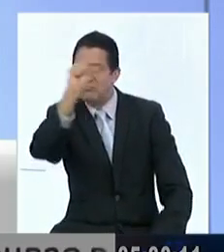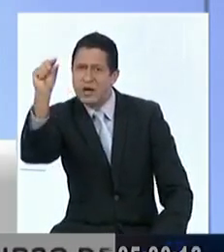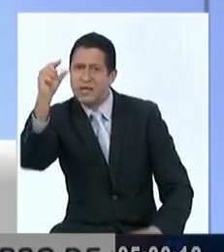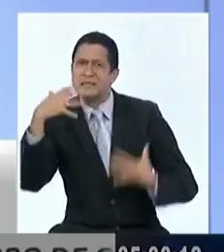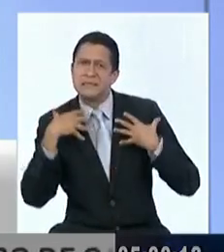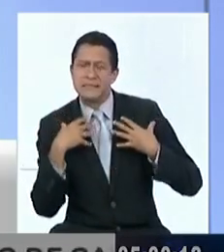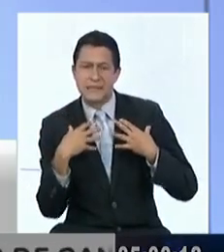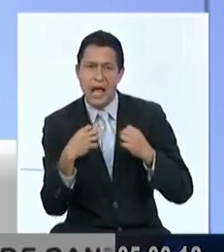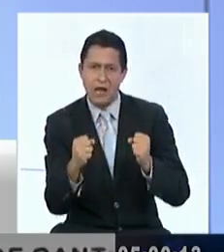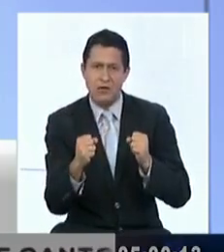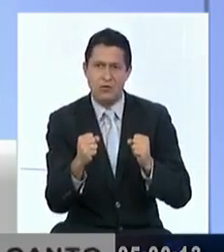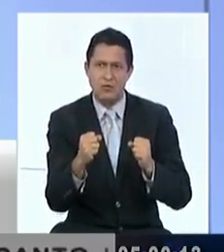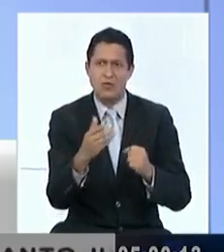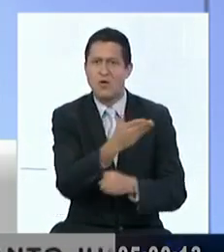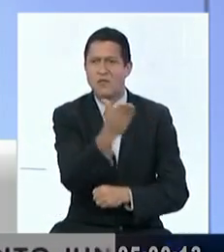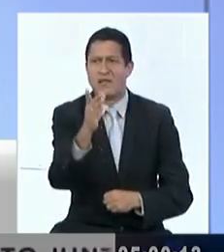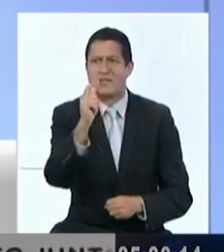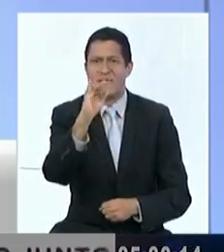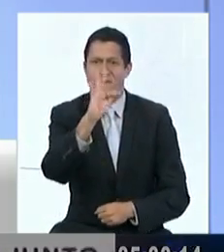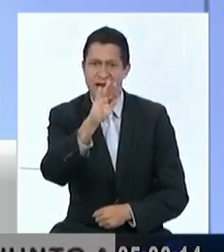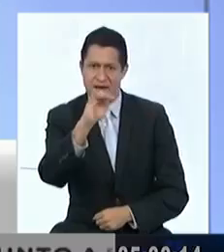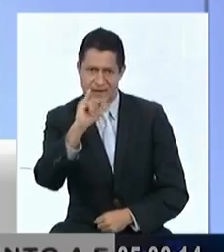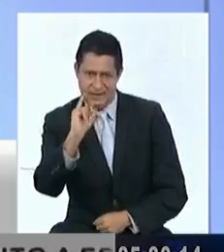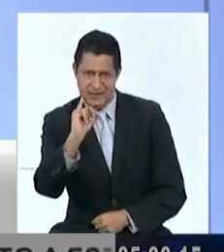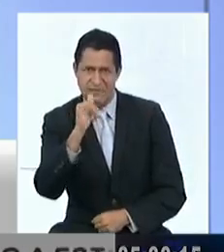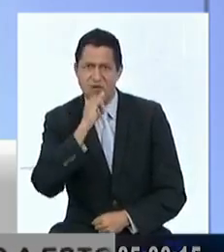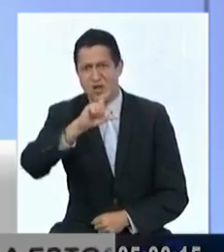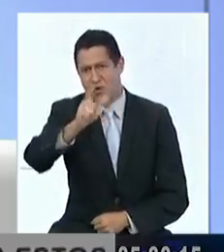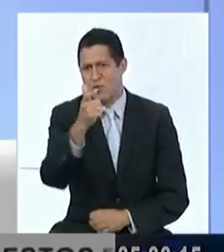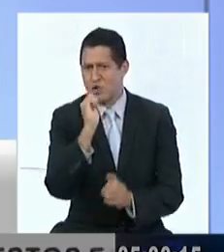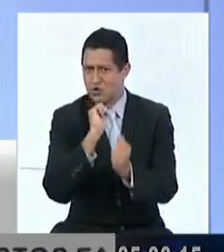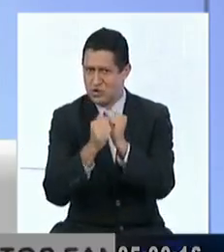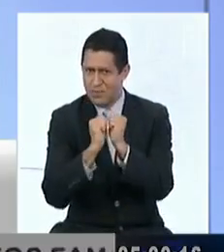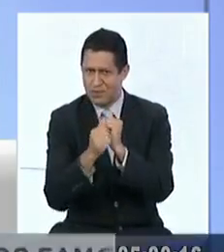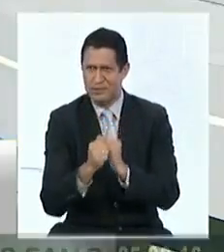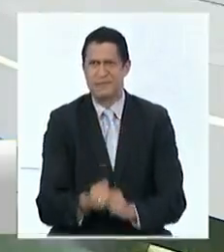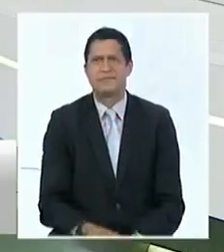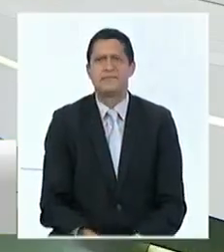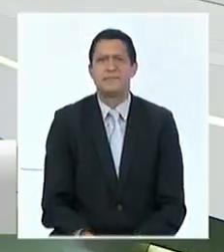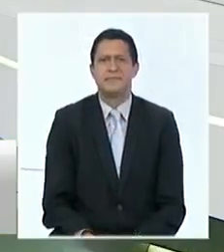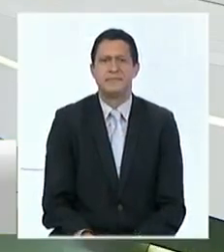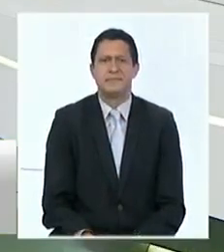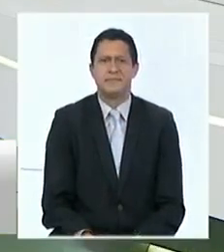sección de salud ya quedar con tiza ni cornejo y noticias globovisión deportes